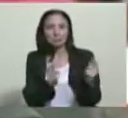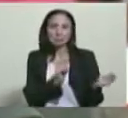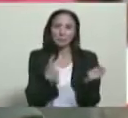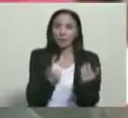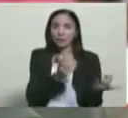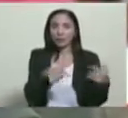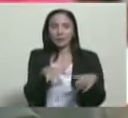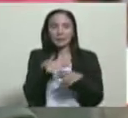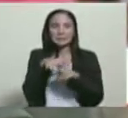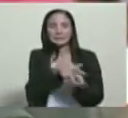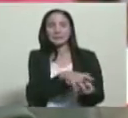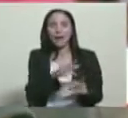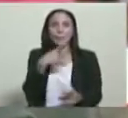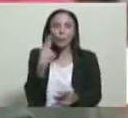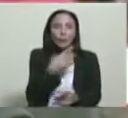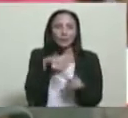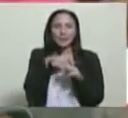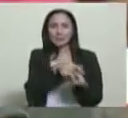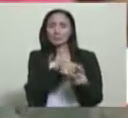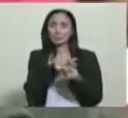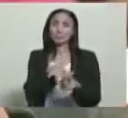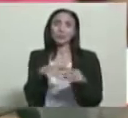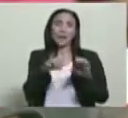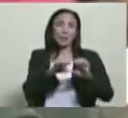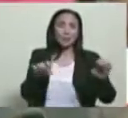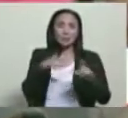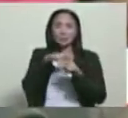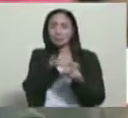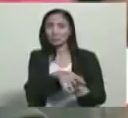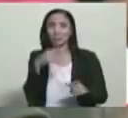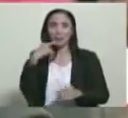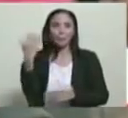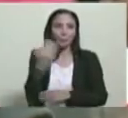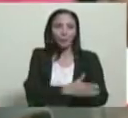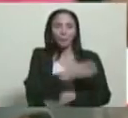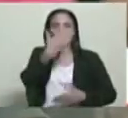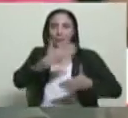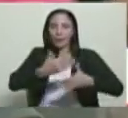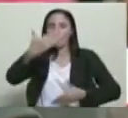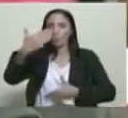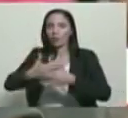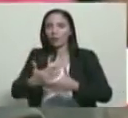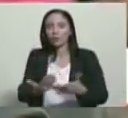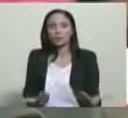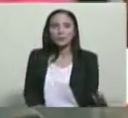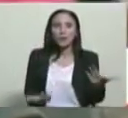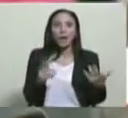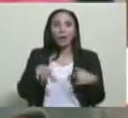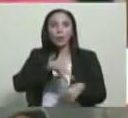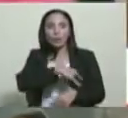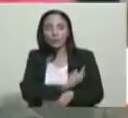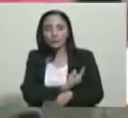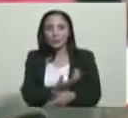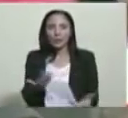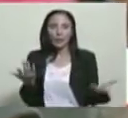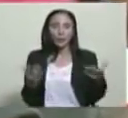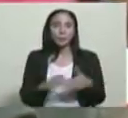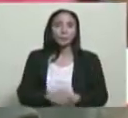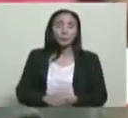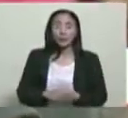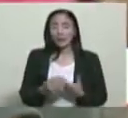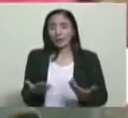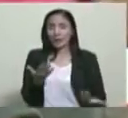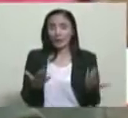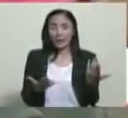sobre coyuntura política, coyuntura educativa, los reclamos que hoy se hacen desde los centros estudiantiles, los universitarios, la